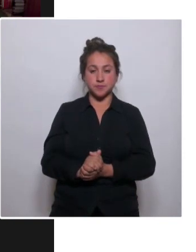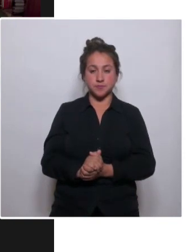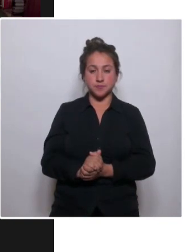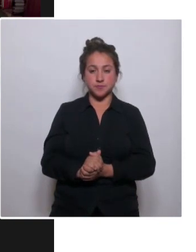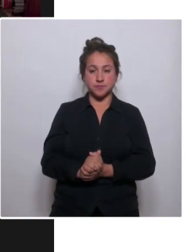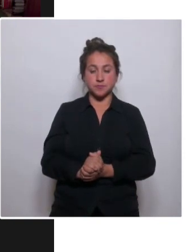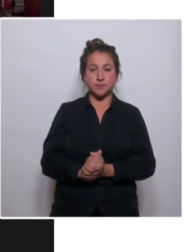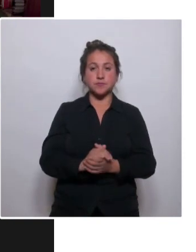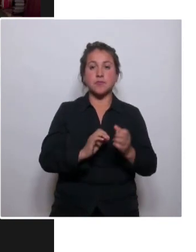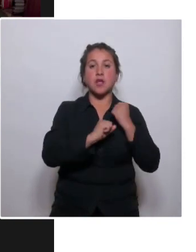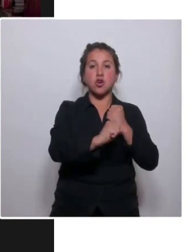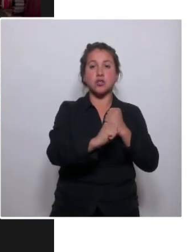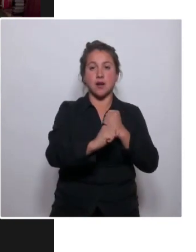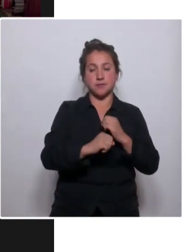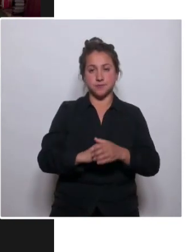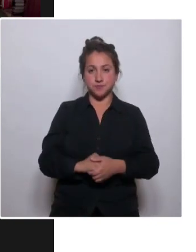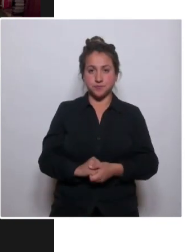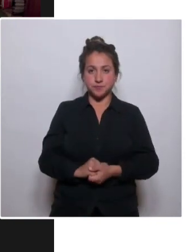En contra.